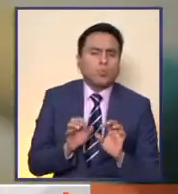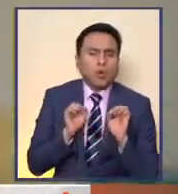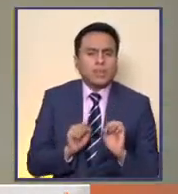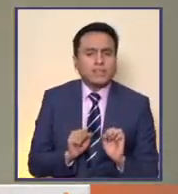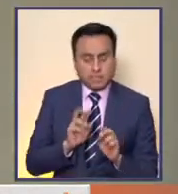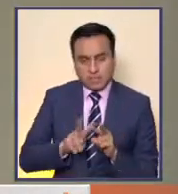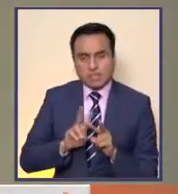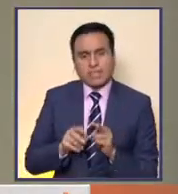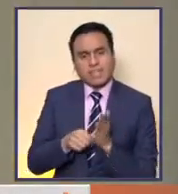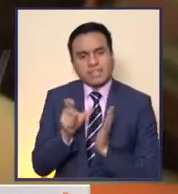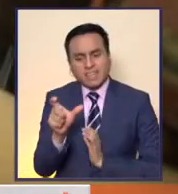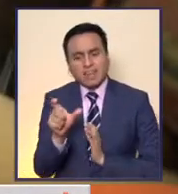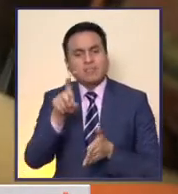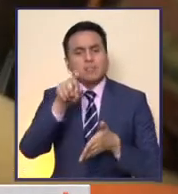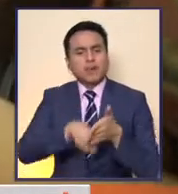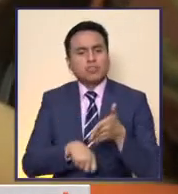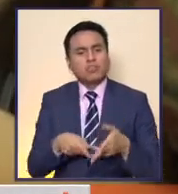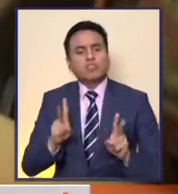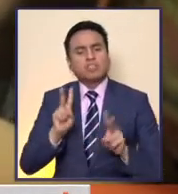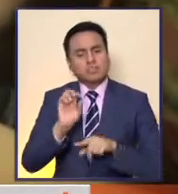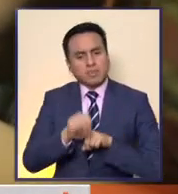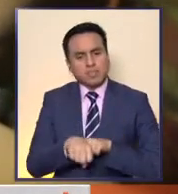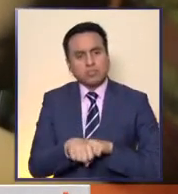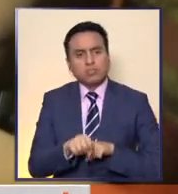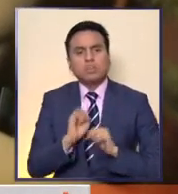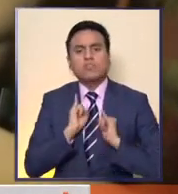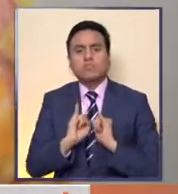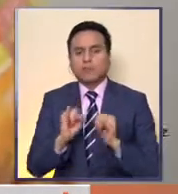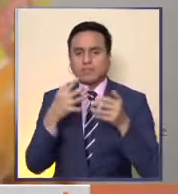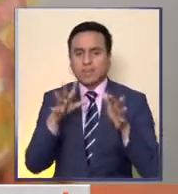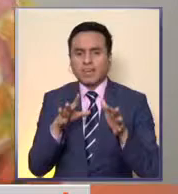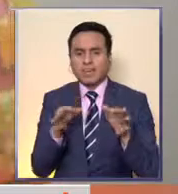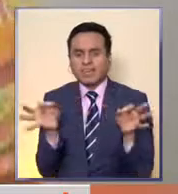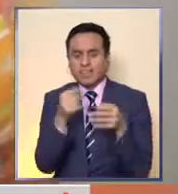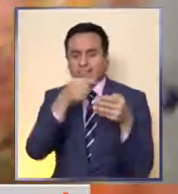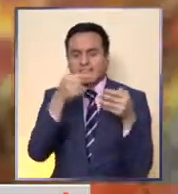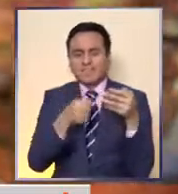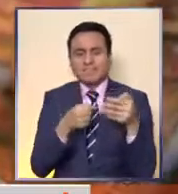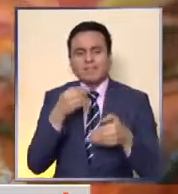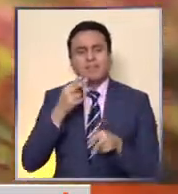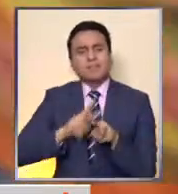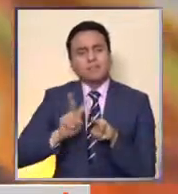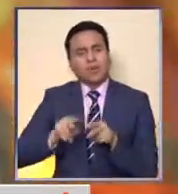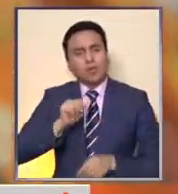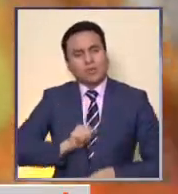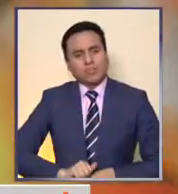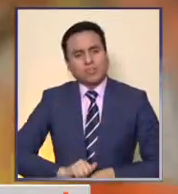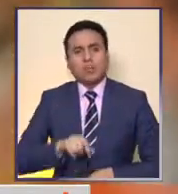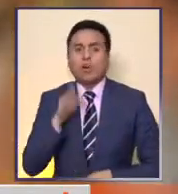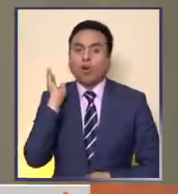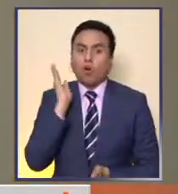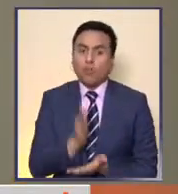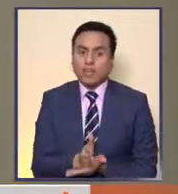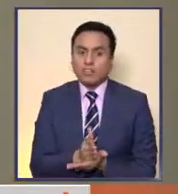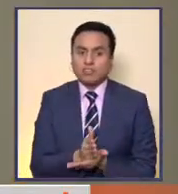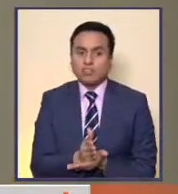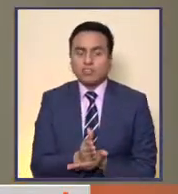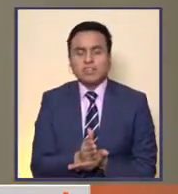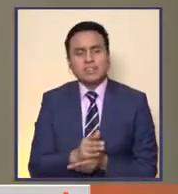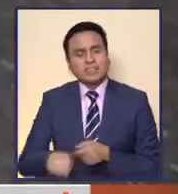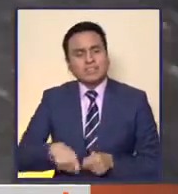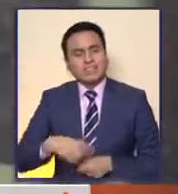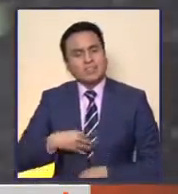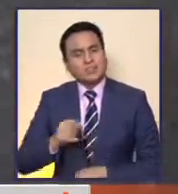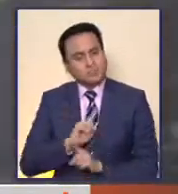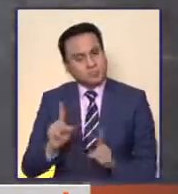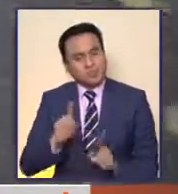de identidad y firmando un consentimiento informado donde se da cuenta del procedimiento. Será obligación que la esterilización